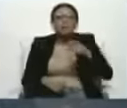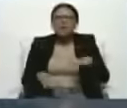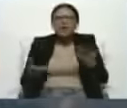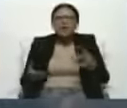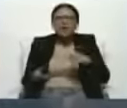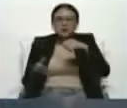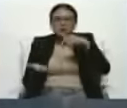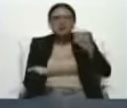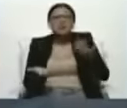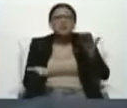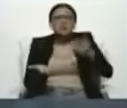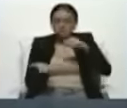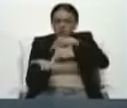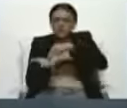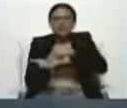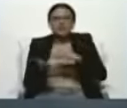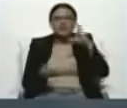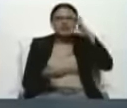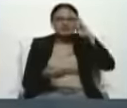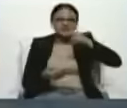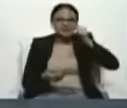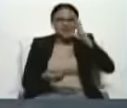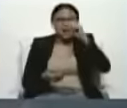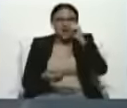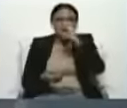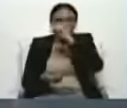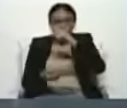del 1x10 igualito, toda la estructura.